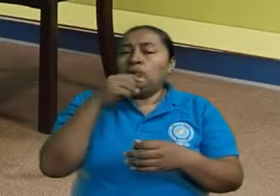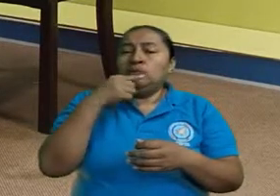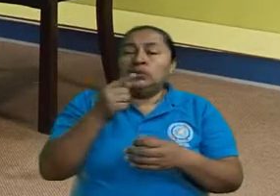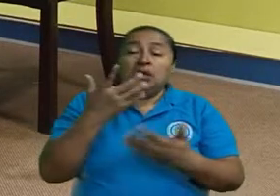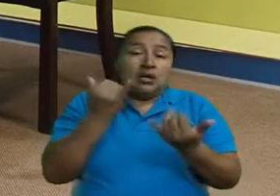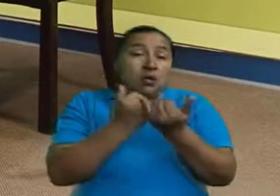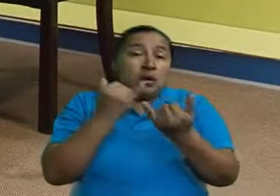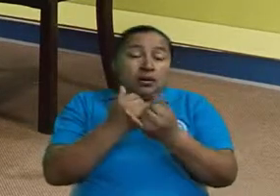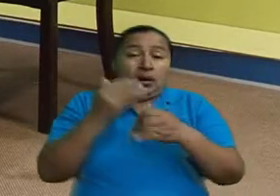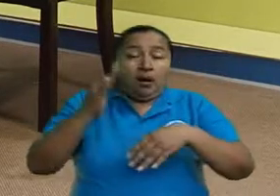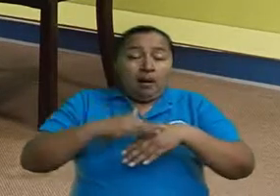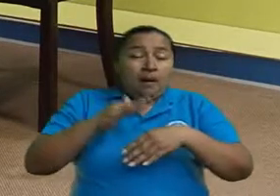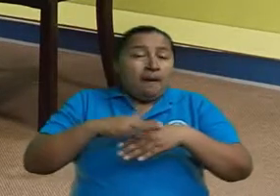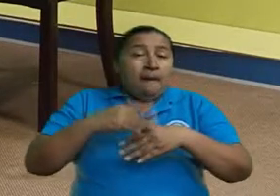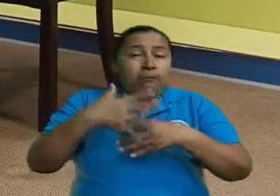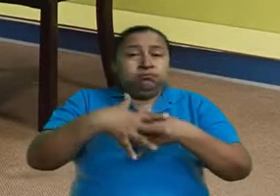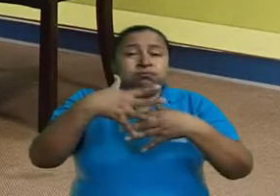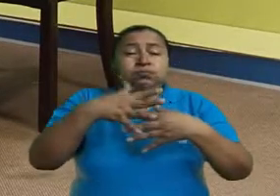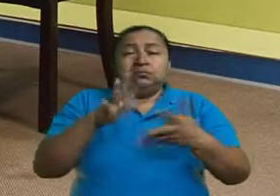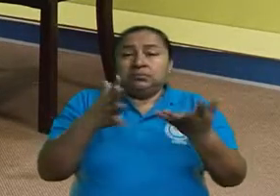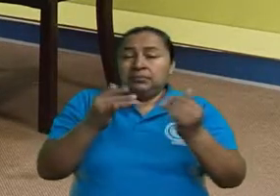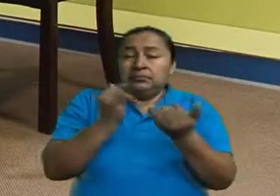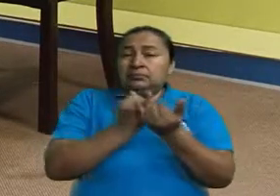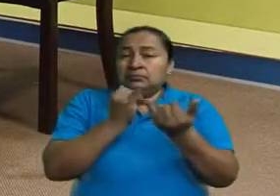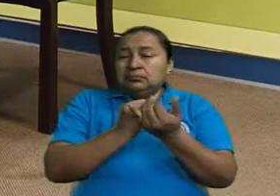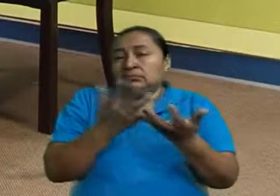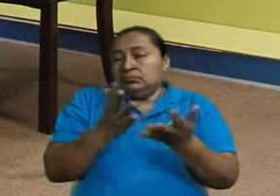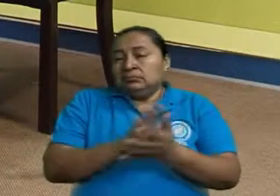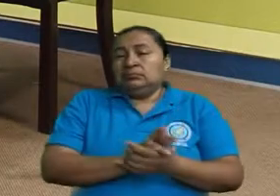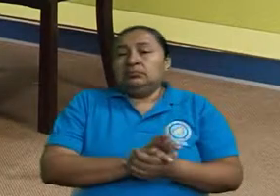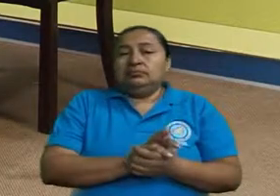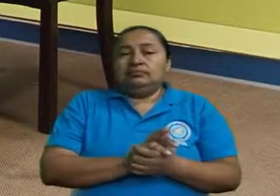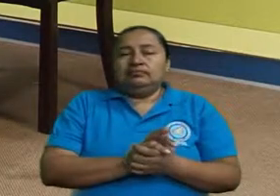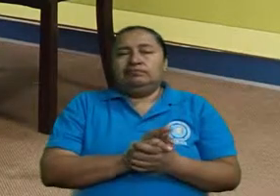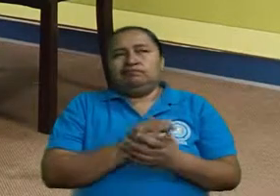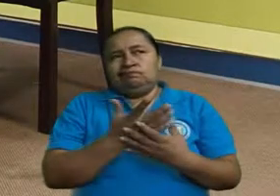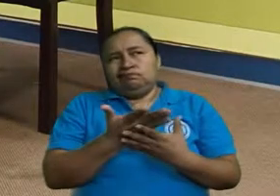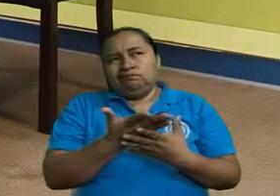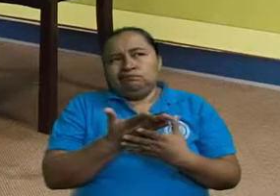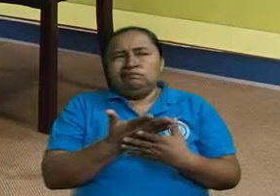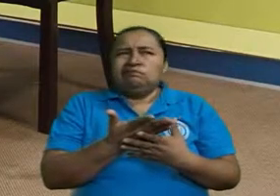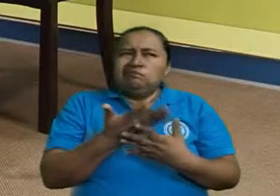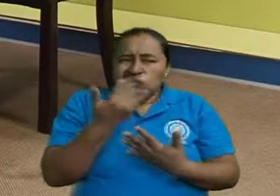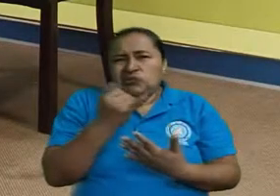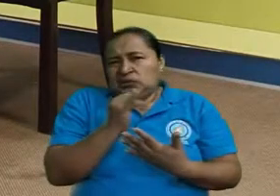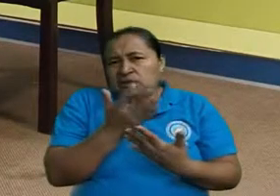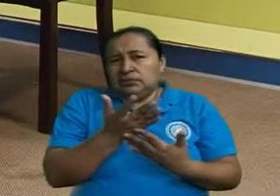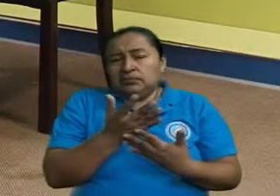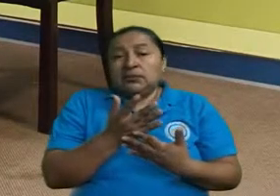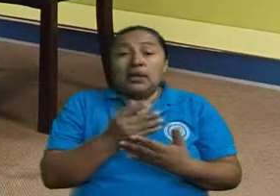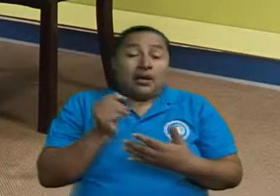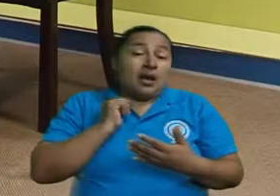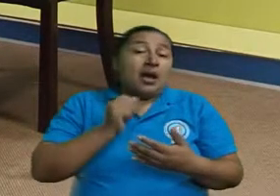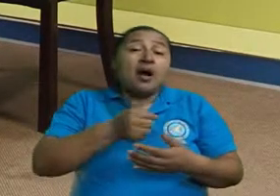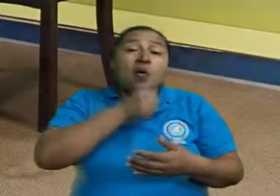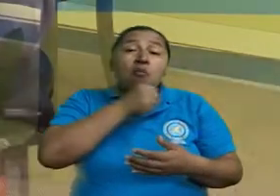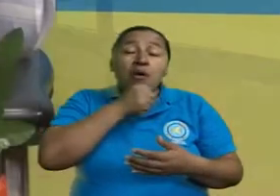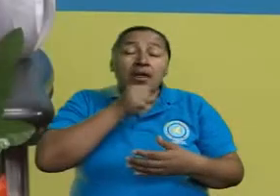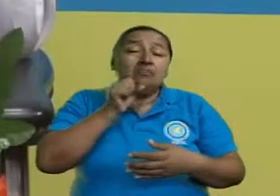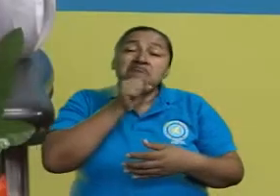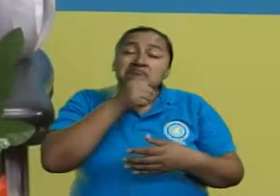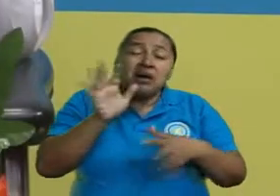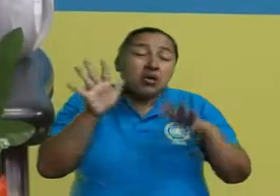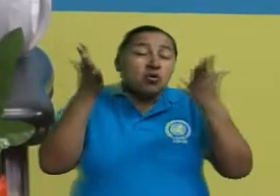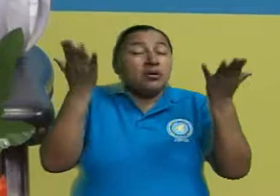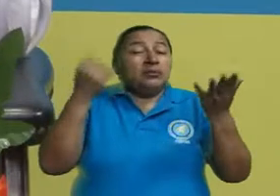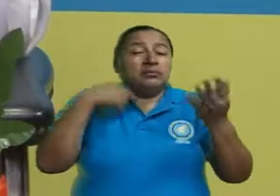cólicos, una similitud de los pujos. Sí, las matronas, las abuelas, la verdad